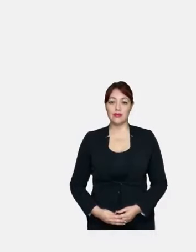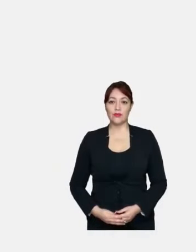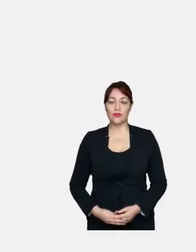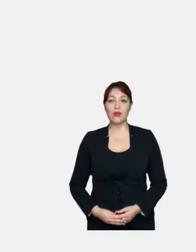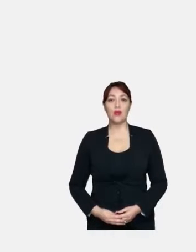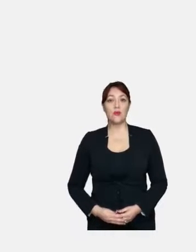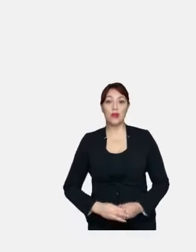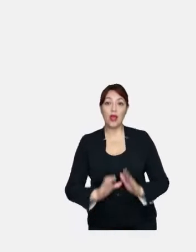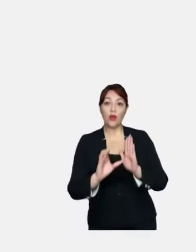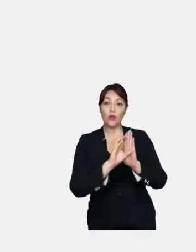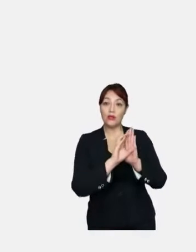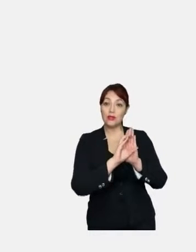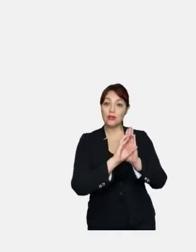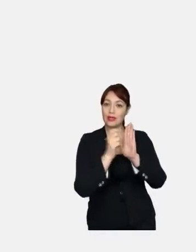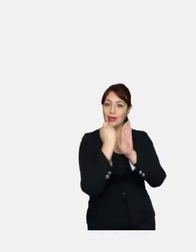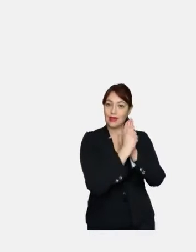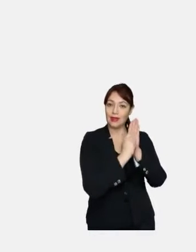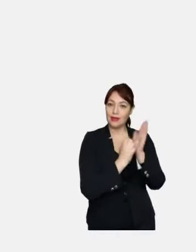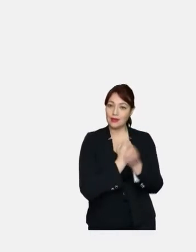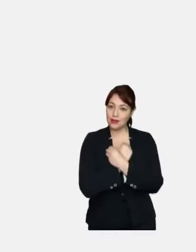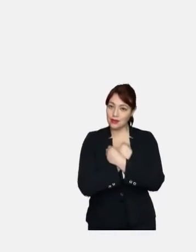Por una constitución escrita con amor.